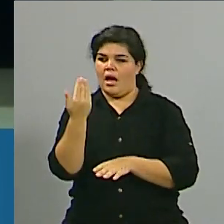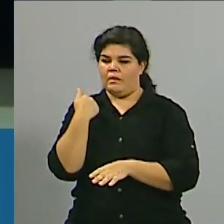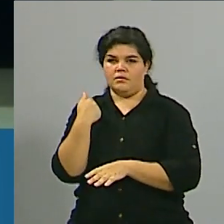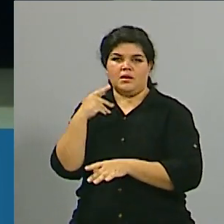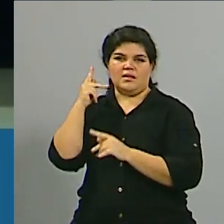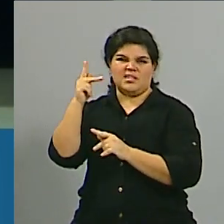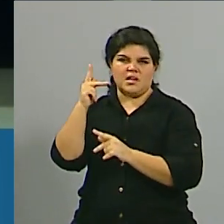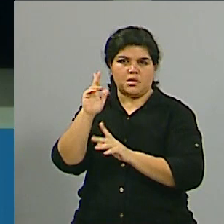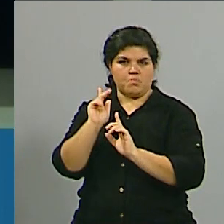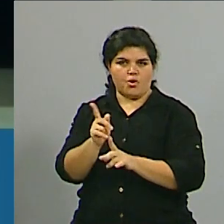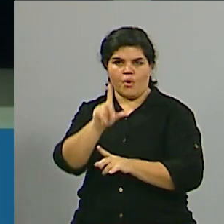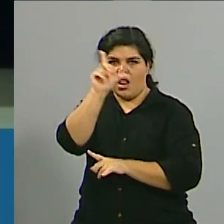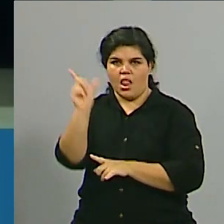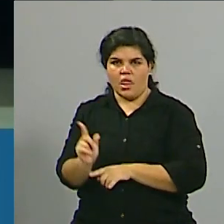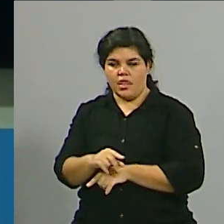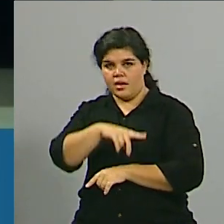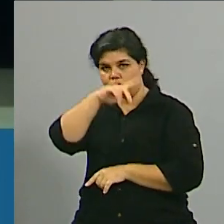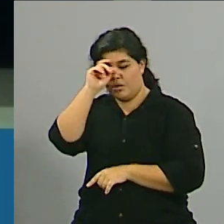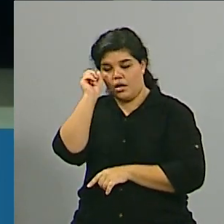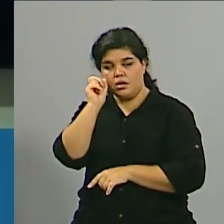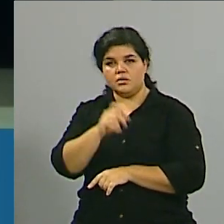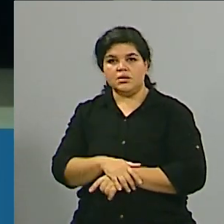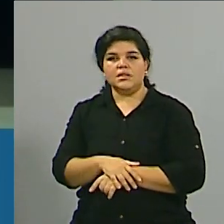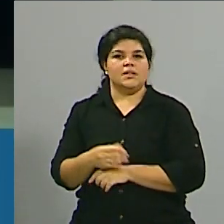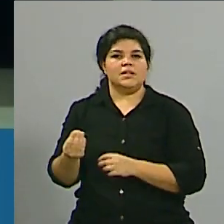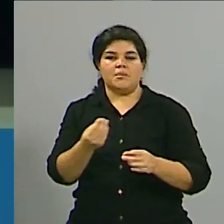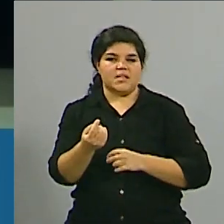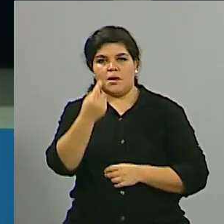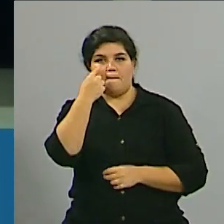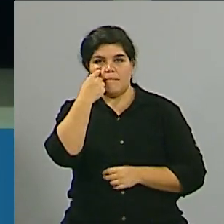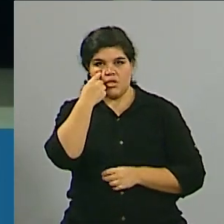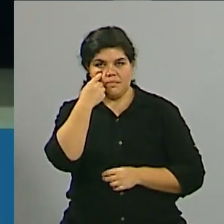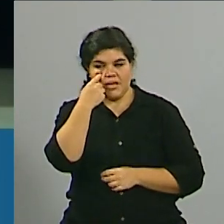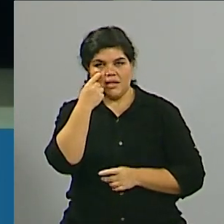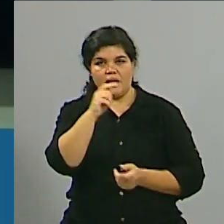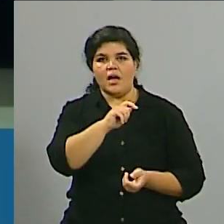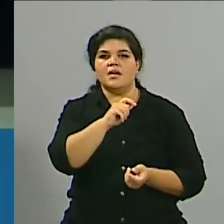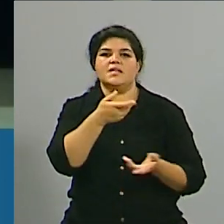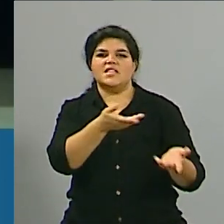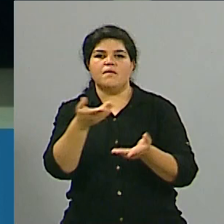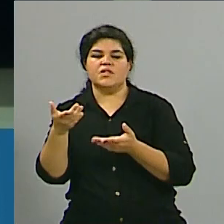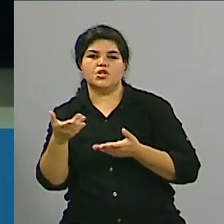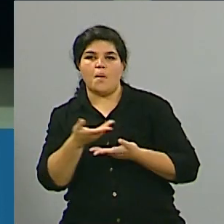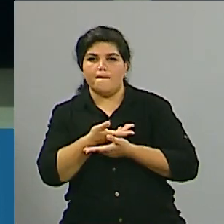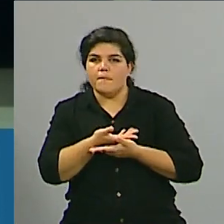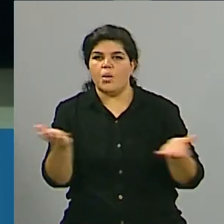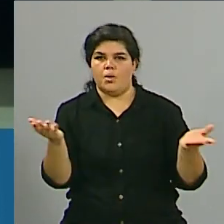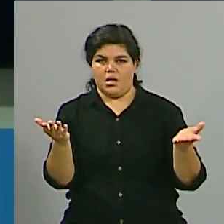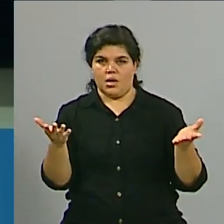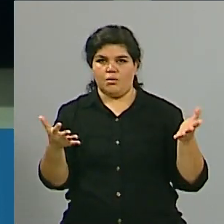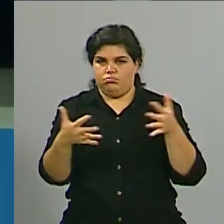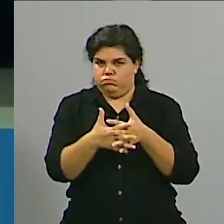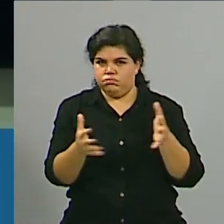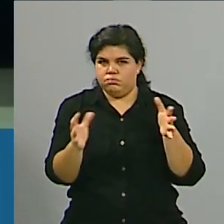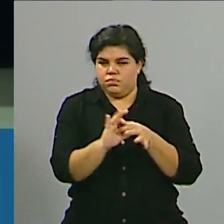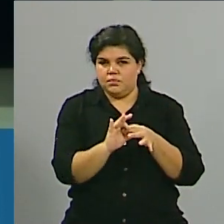a nivel nacional, de la municipalización de los servicios públicos. Yo reconozco y nosotros como ex